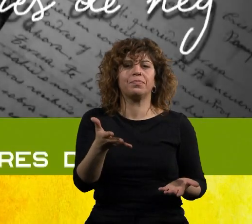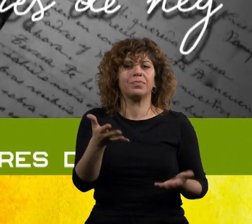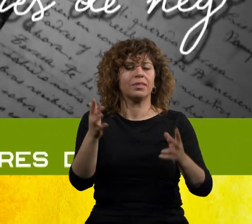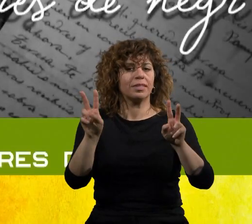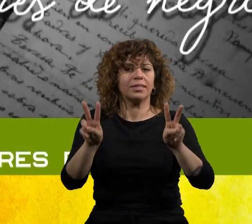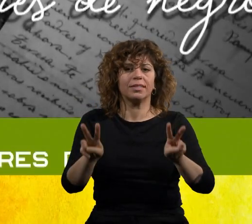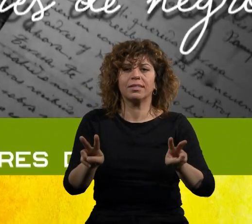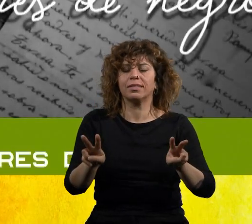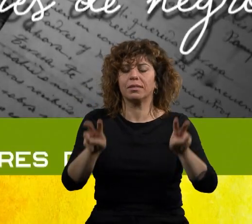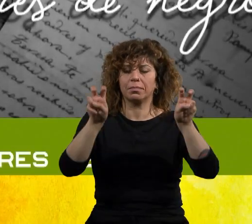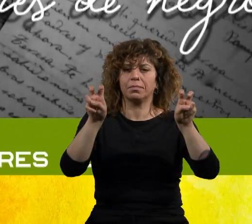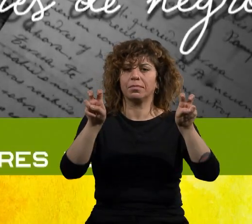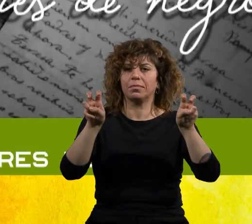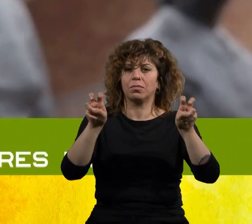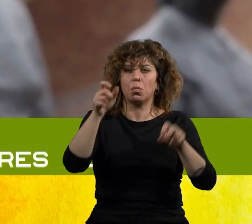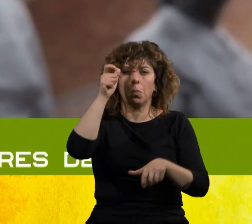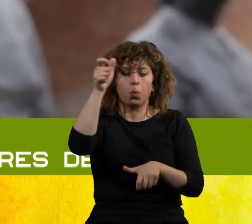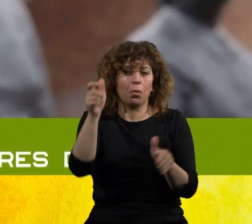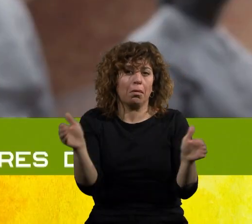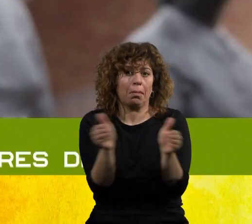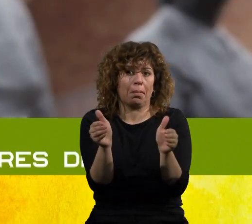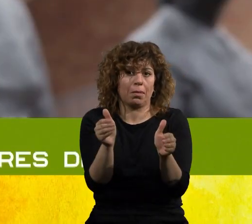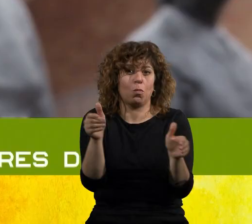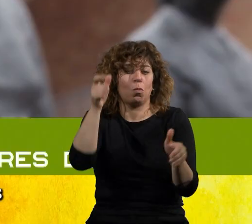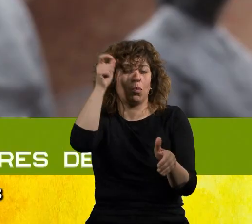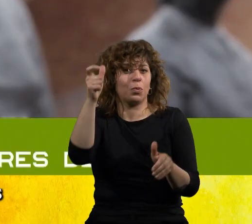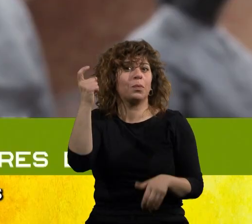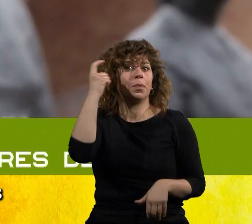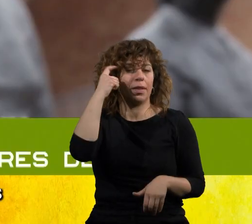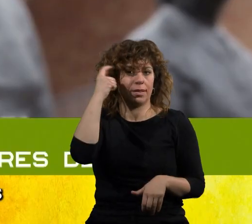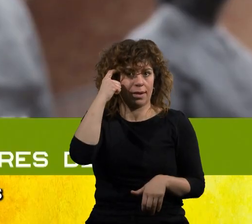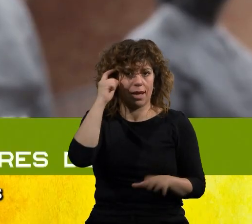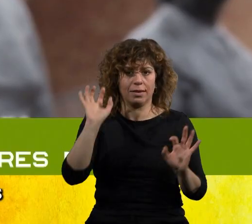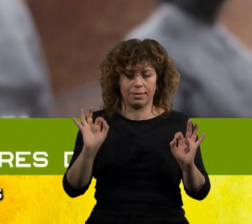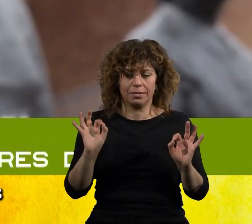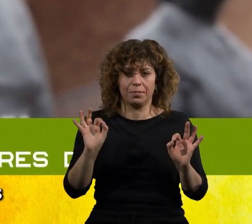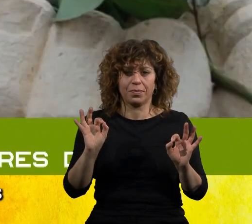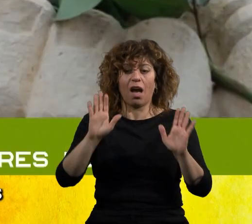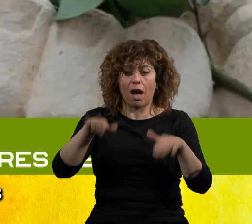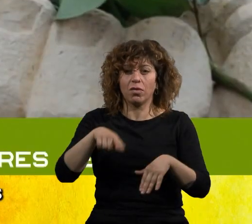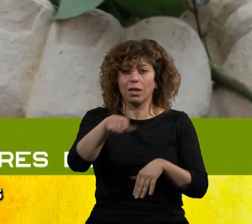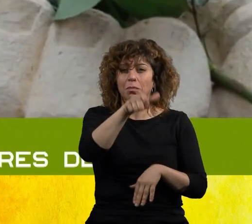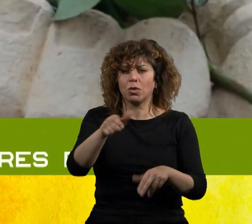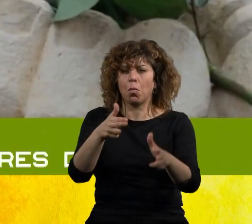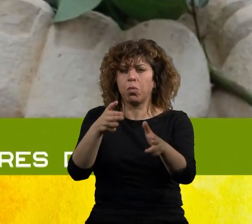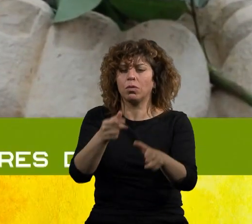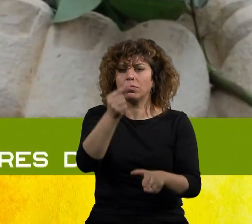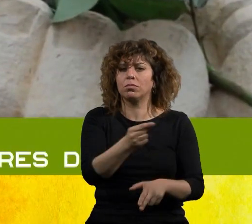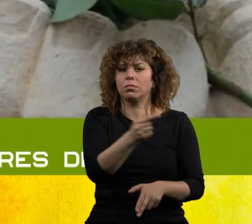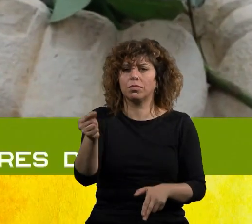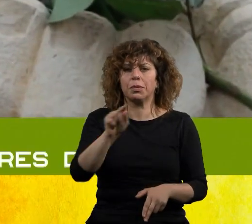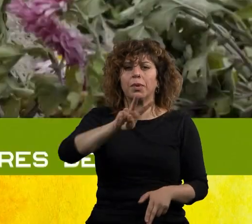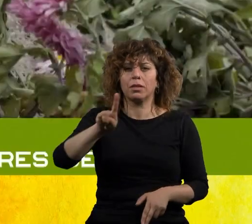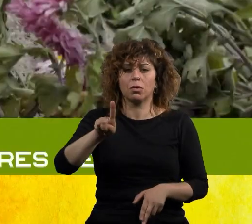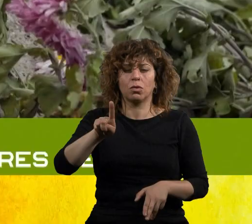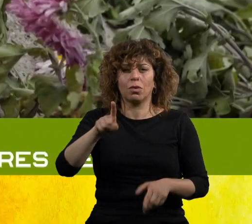tema de un pueblo tan chiquitín como Badarán, que haya habido 21 personas asesinadas y que la